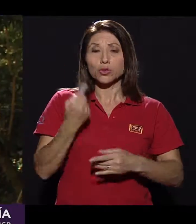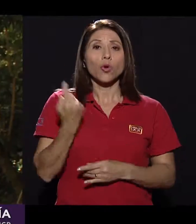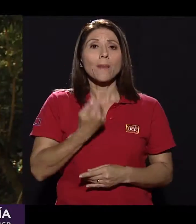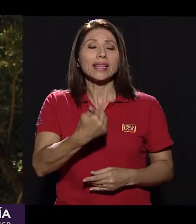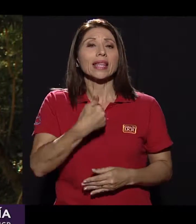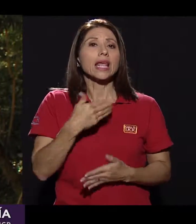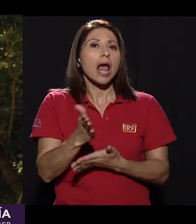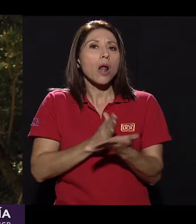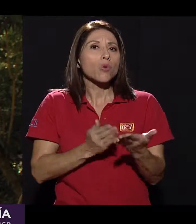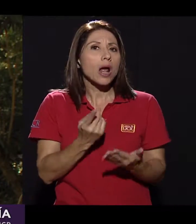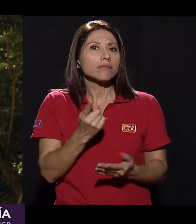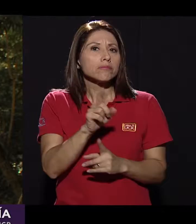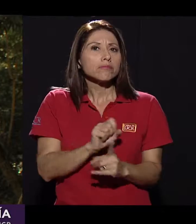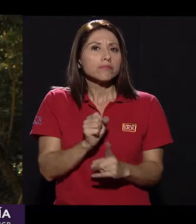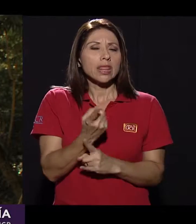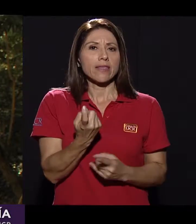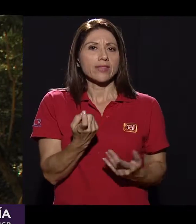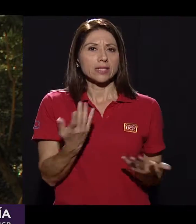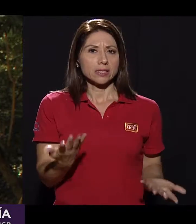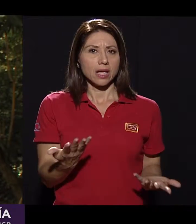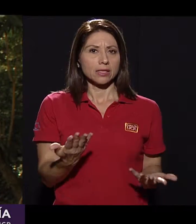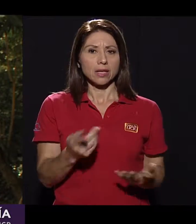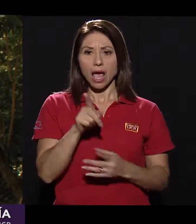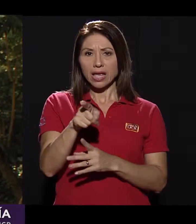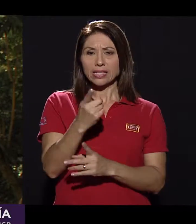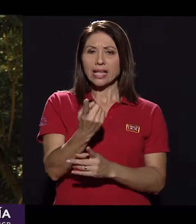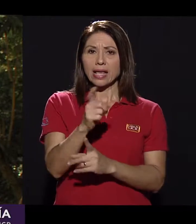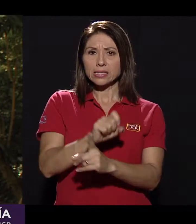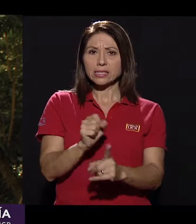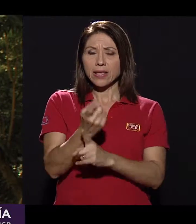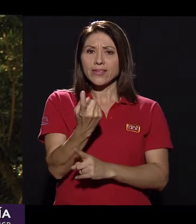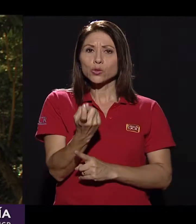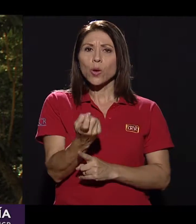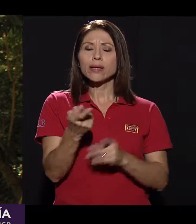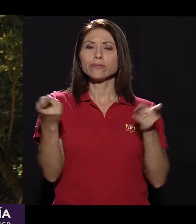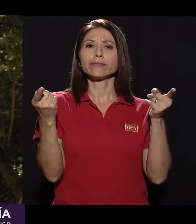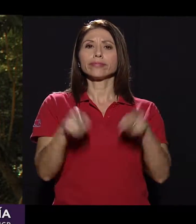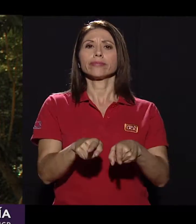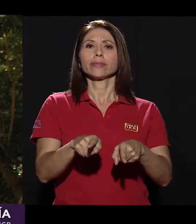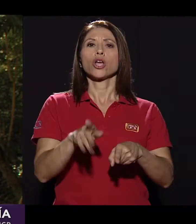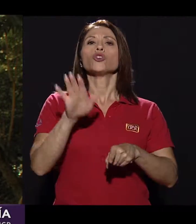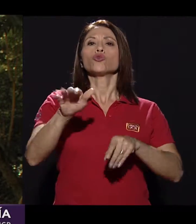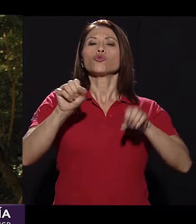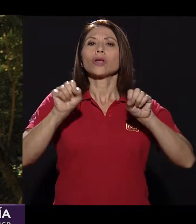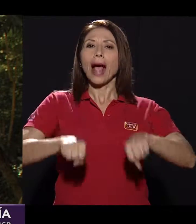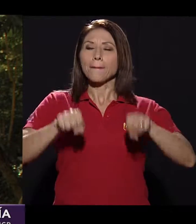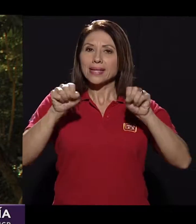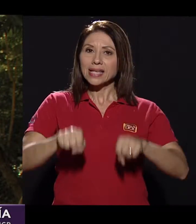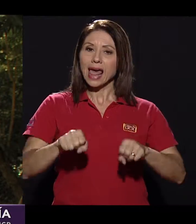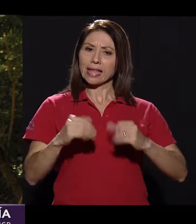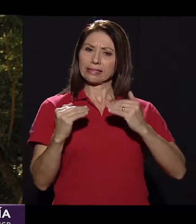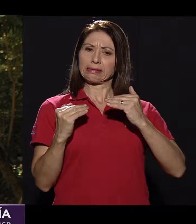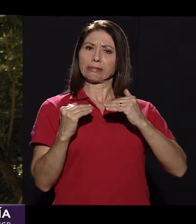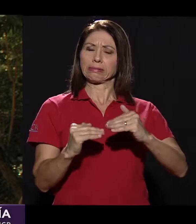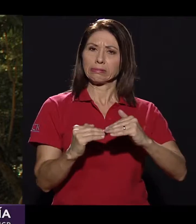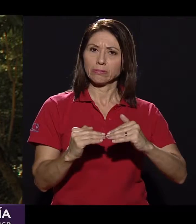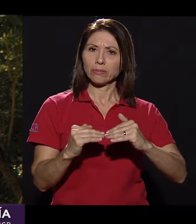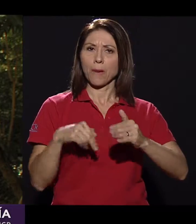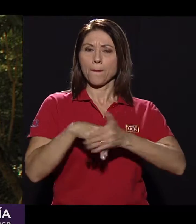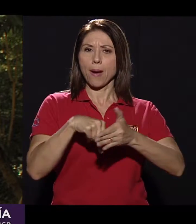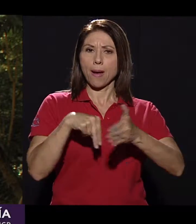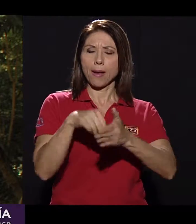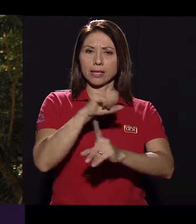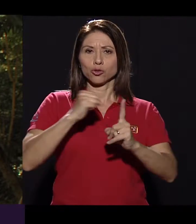que tiene una deficiencia y esta deficiencia provoca que sus capacidades se vean amedrentadas por